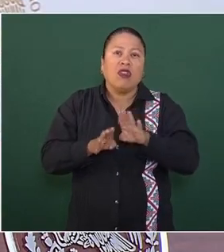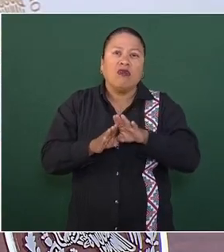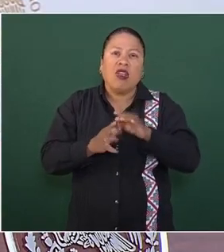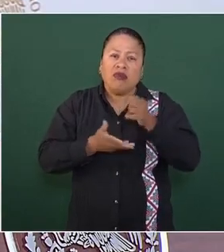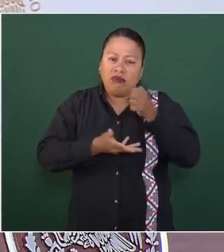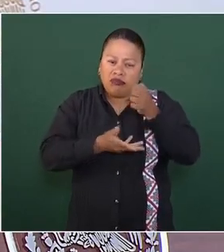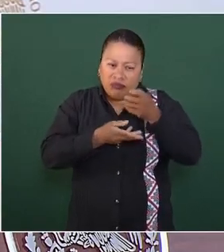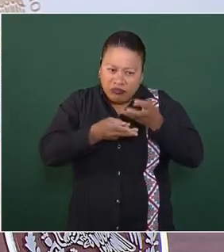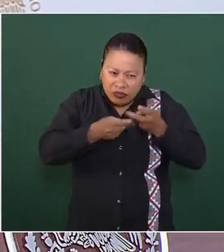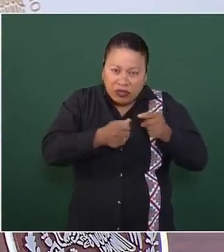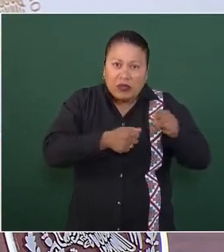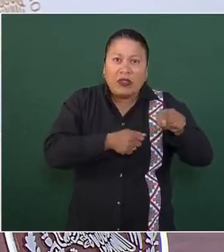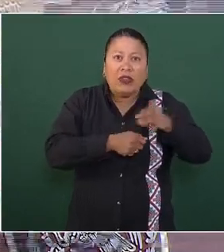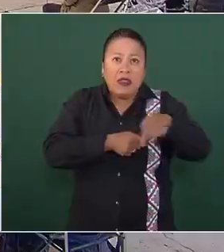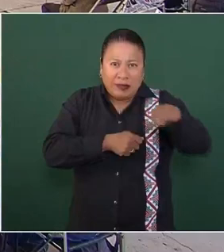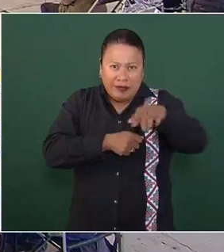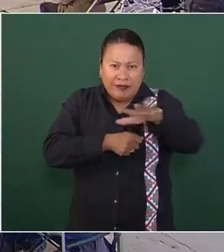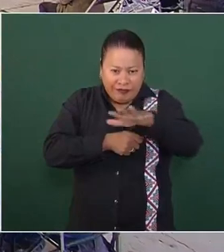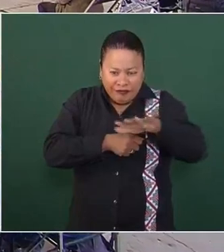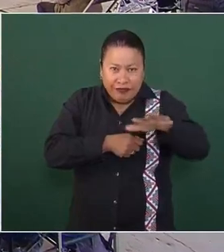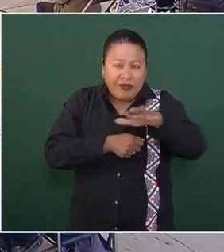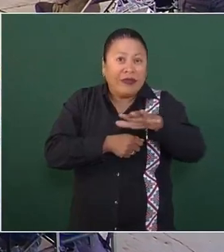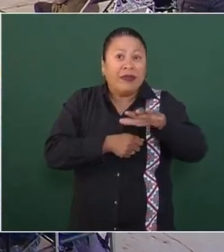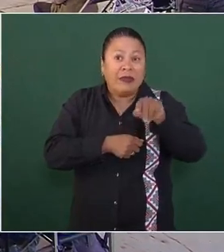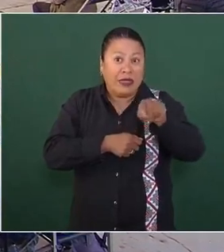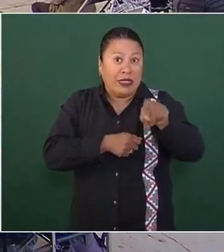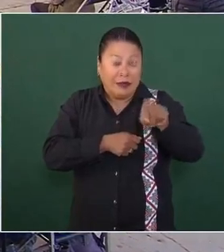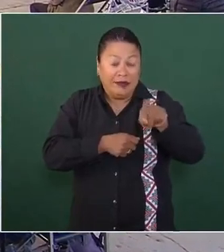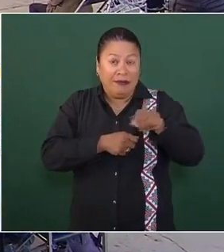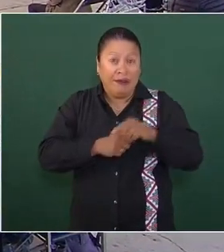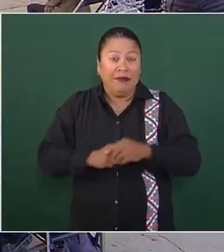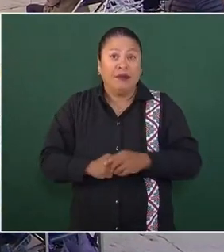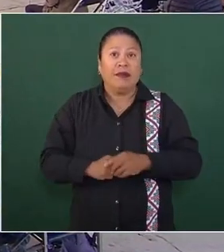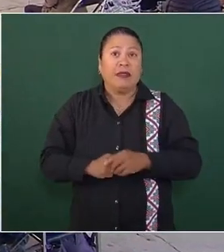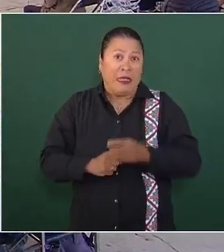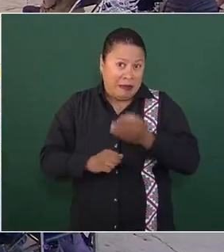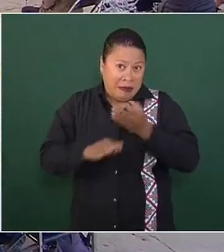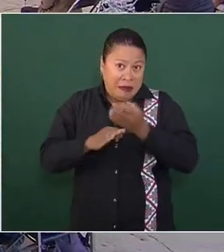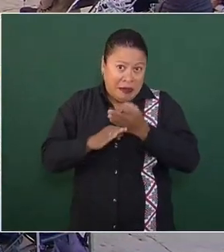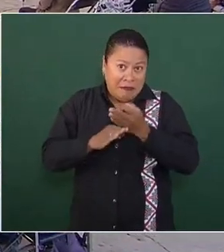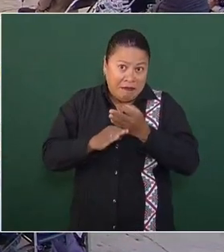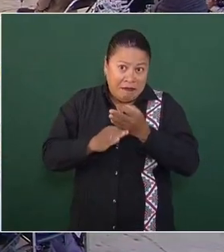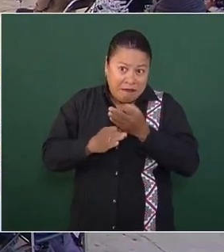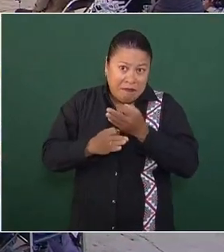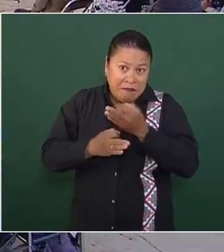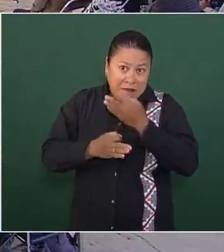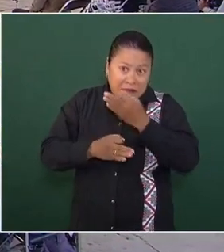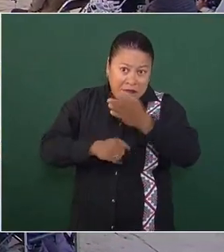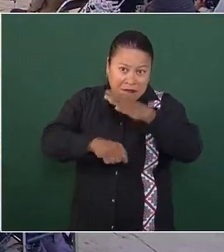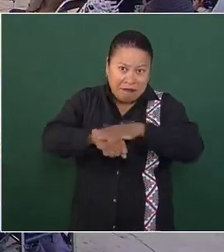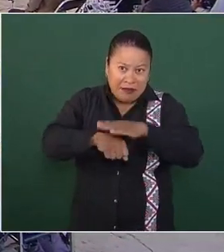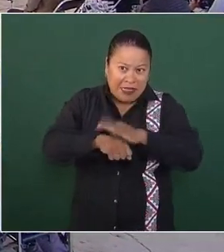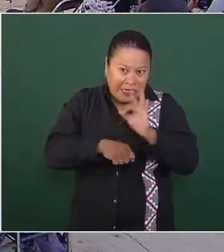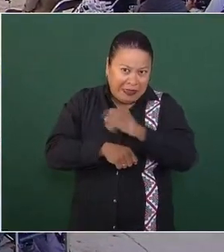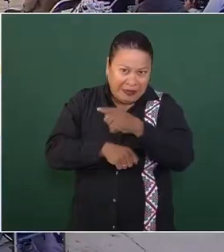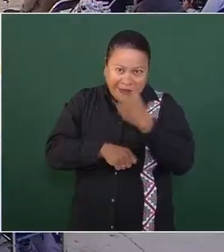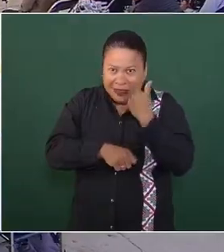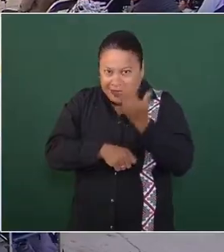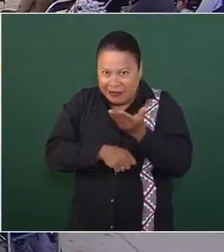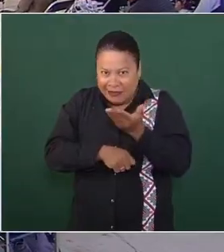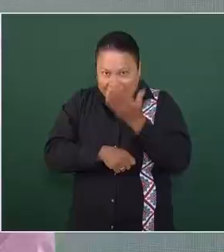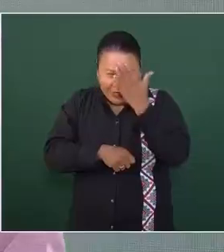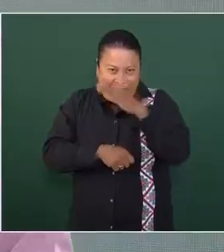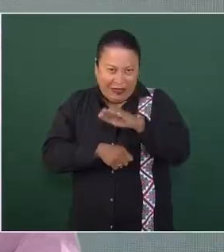en ese polo de desarrollo esa es la noticia que estabas buscando